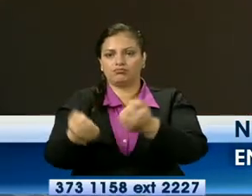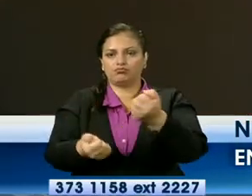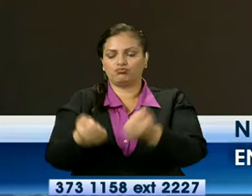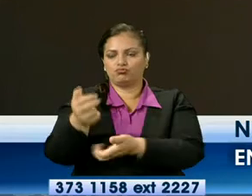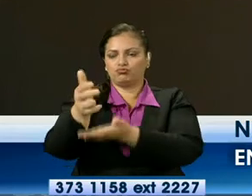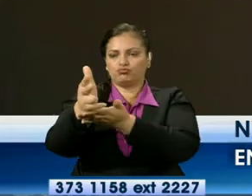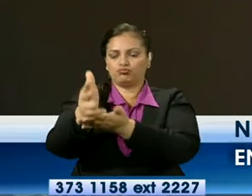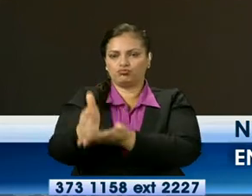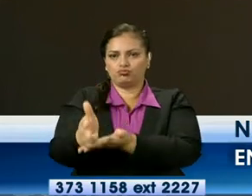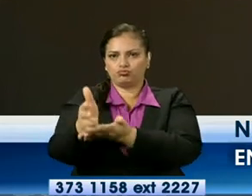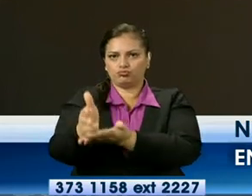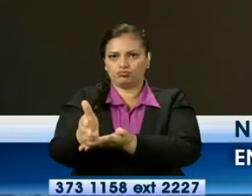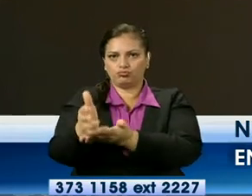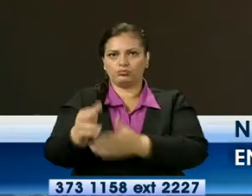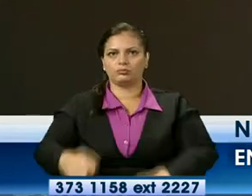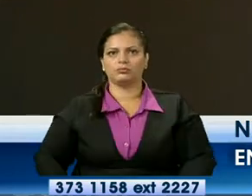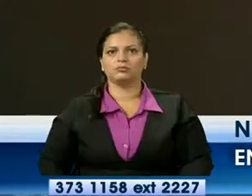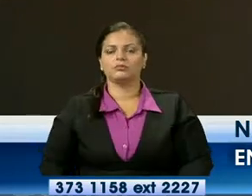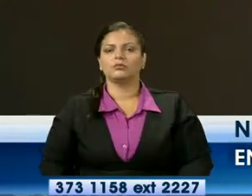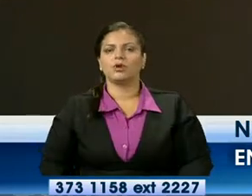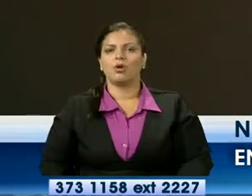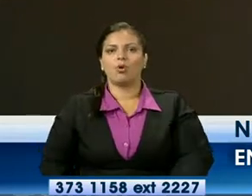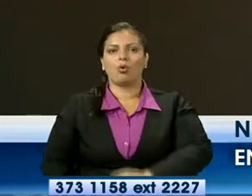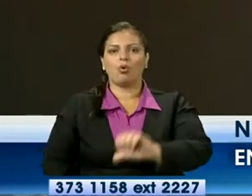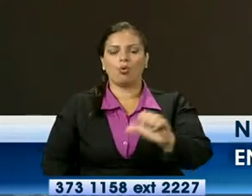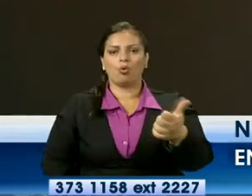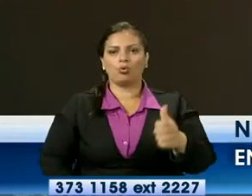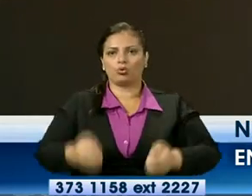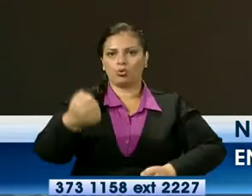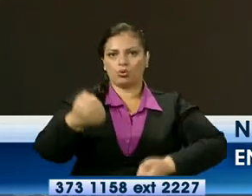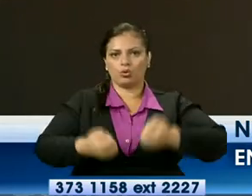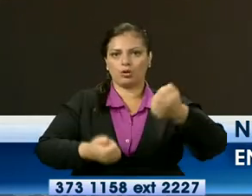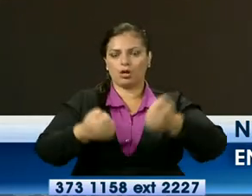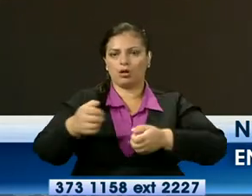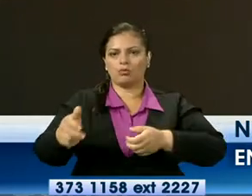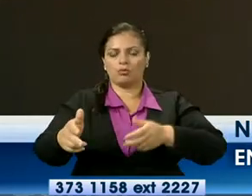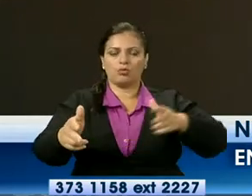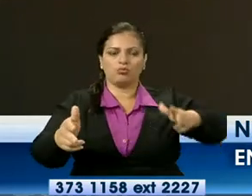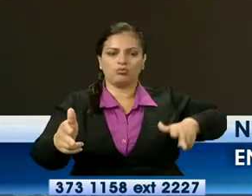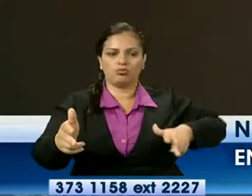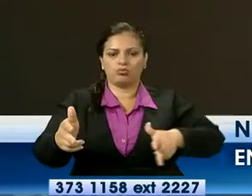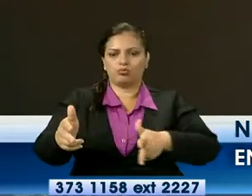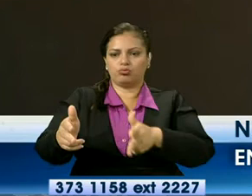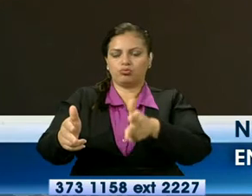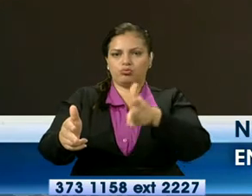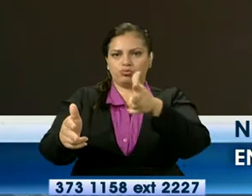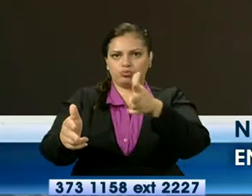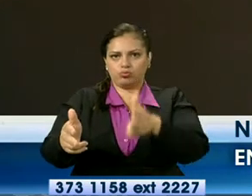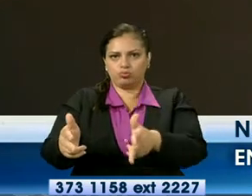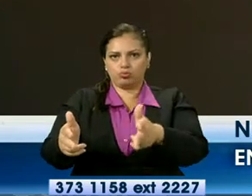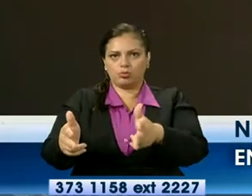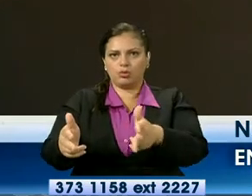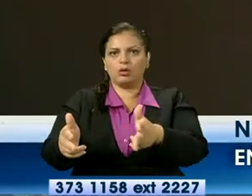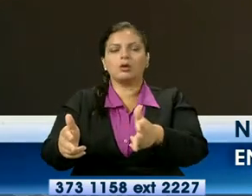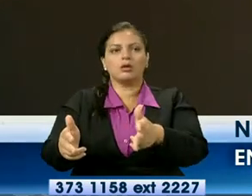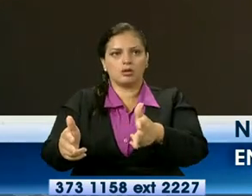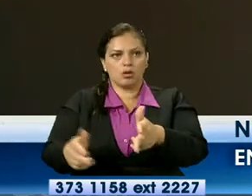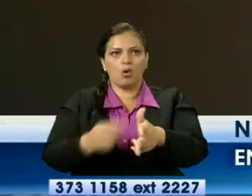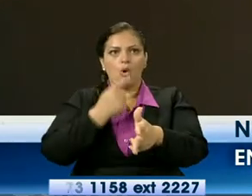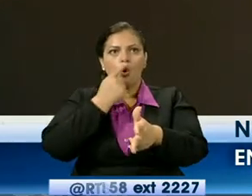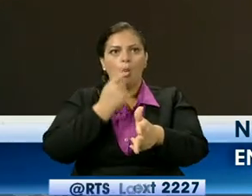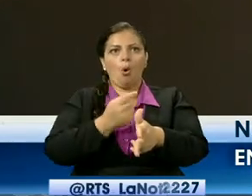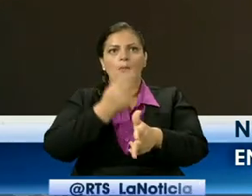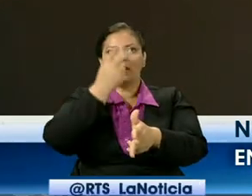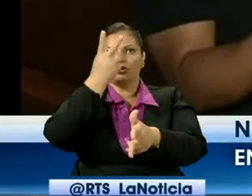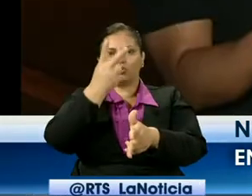los instantes del robo. El carro quedó aquí, como usted verá, quedó parqueado aquí afuera. Y en base a eso